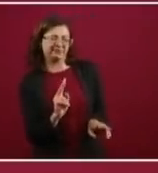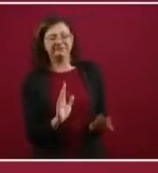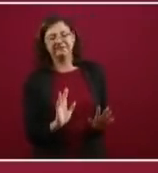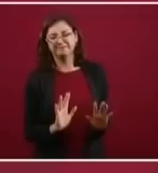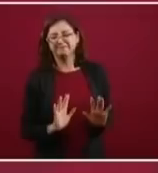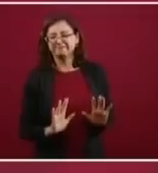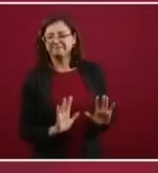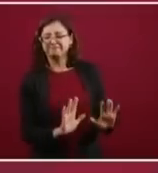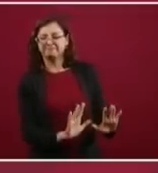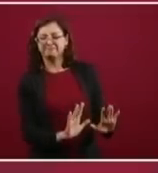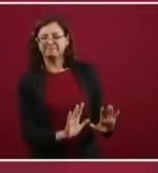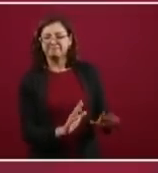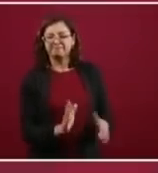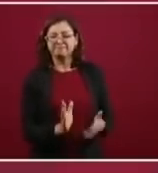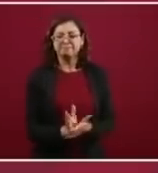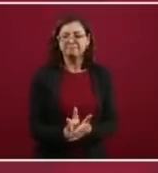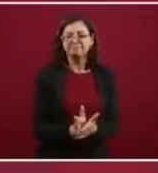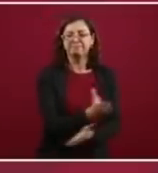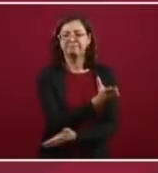Entonces, la mejor manera